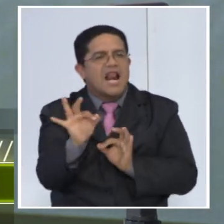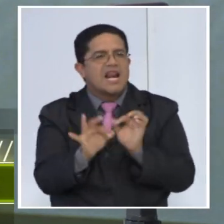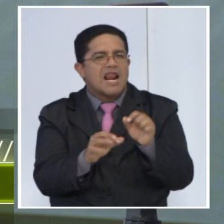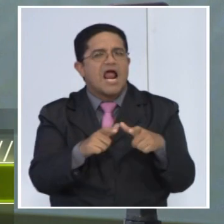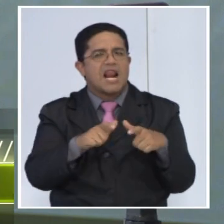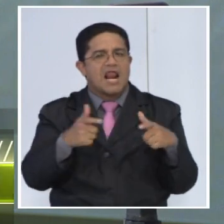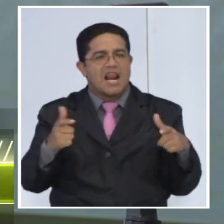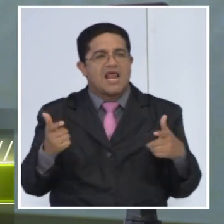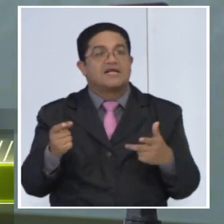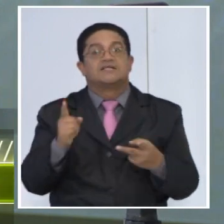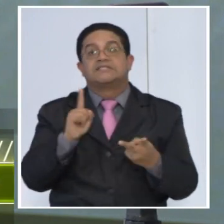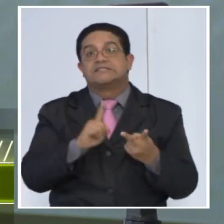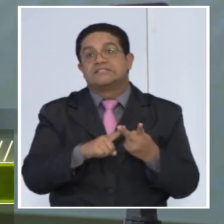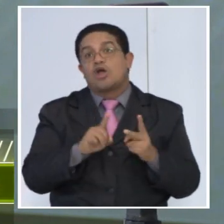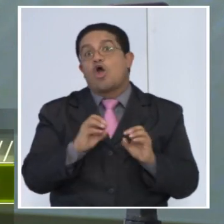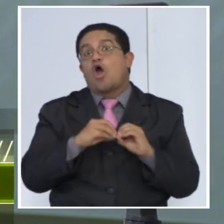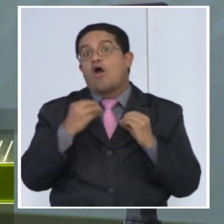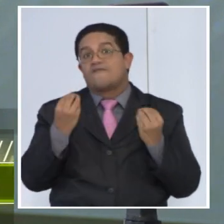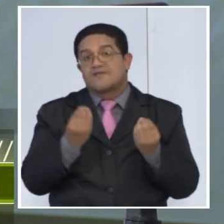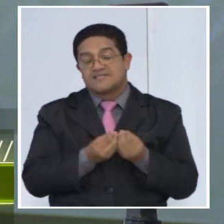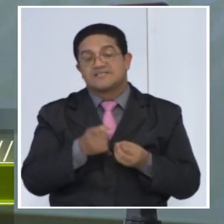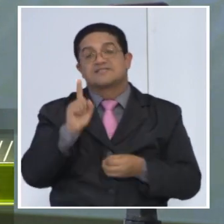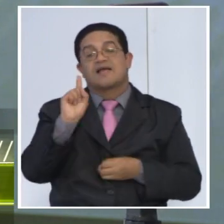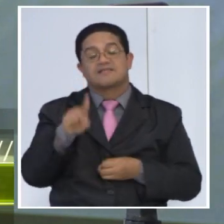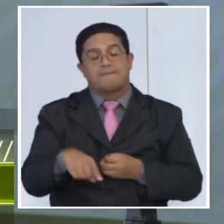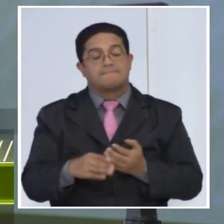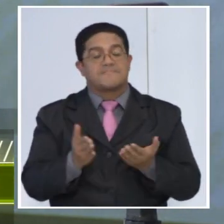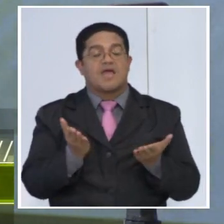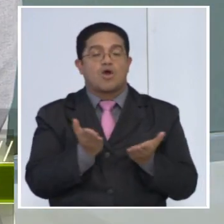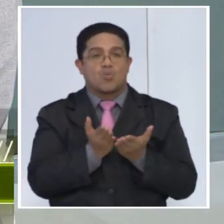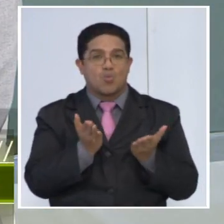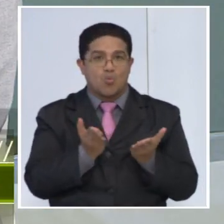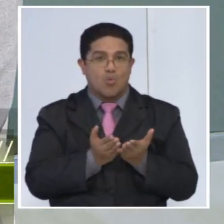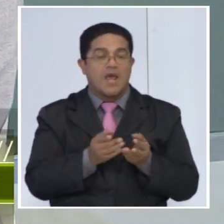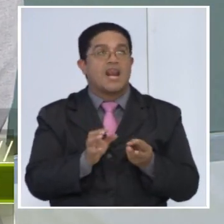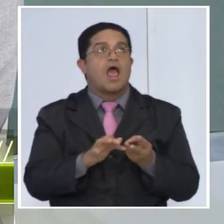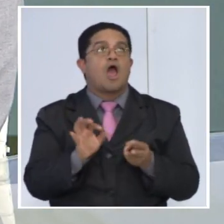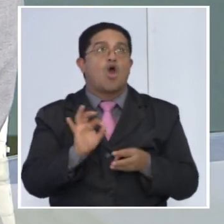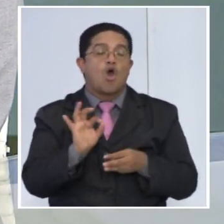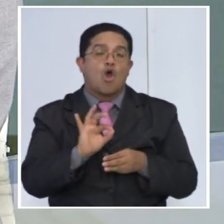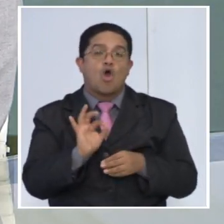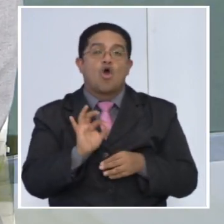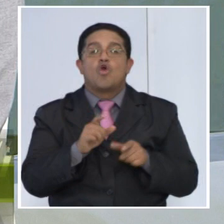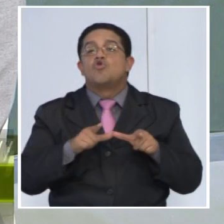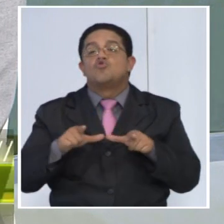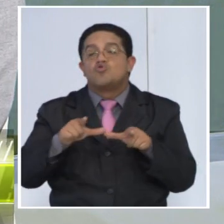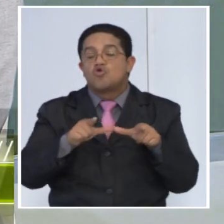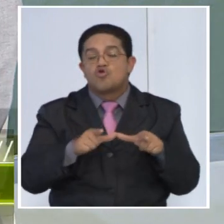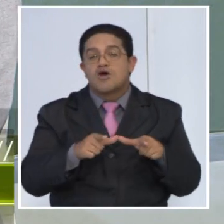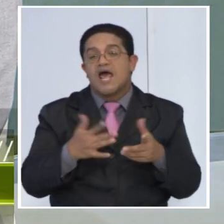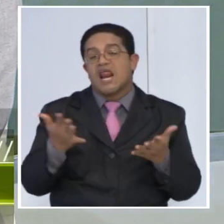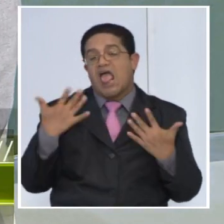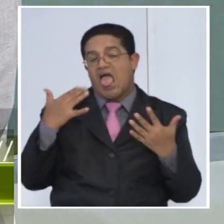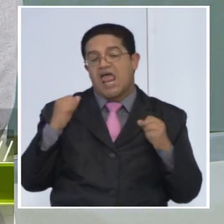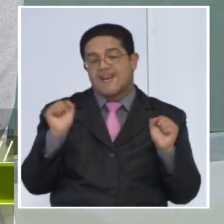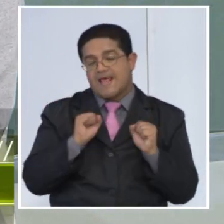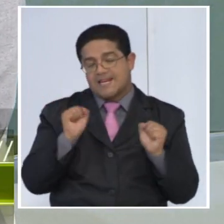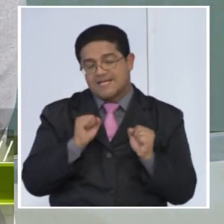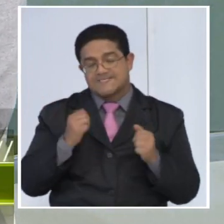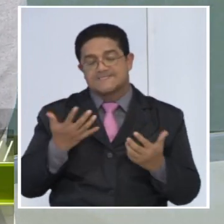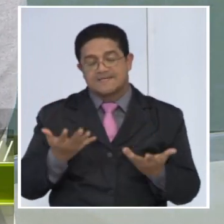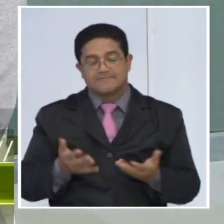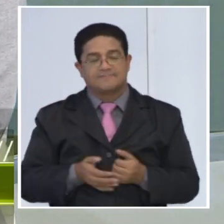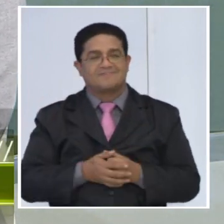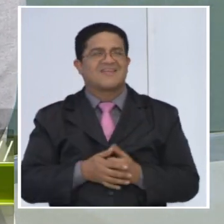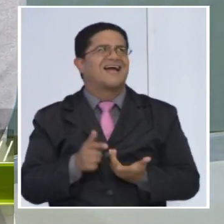y esto aplica para oficinas, para colegios. Mantenimiento de aires acondicionados, espacios cerrados. Absolutamente. Este tema de, es